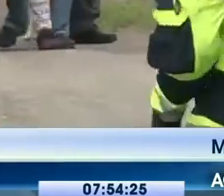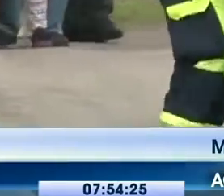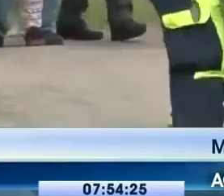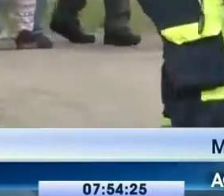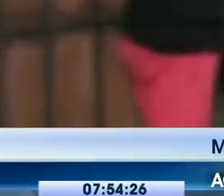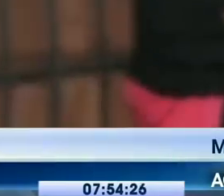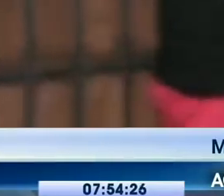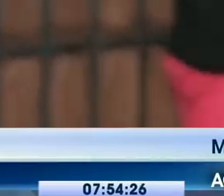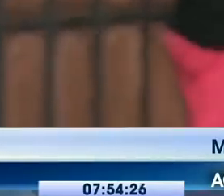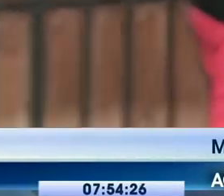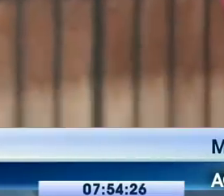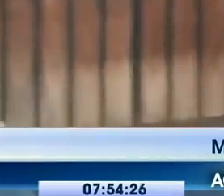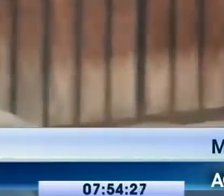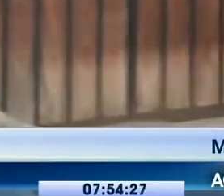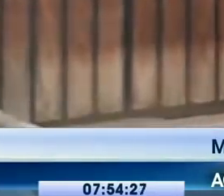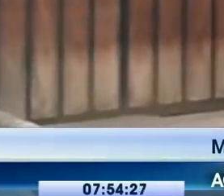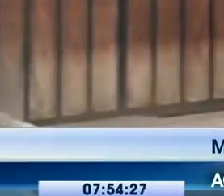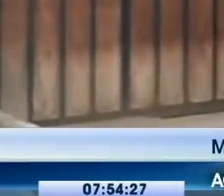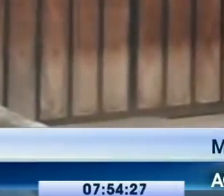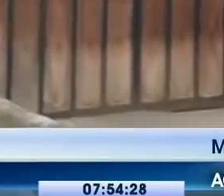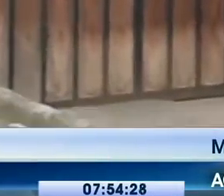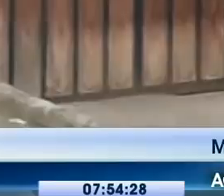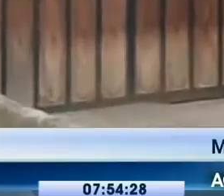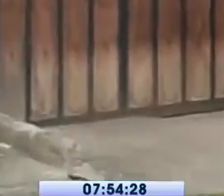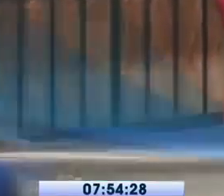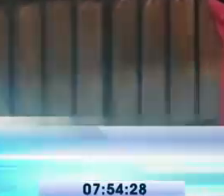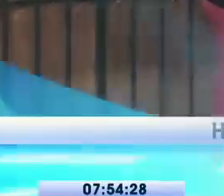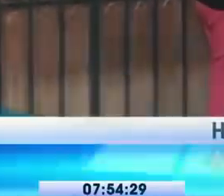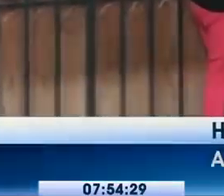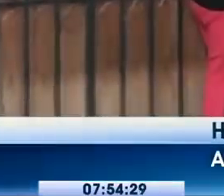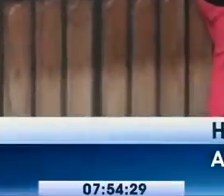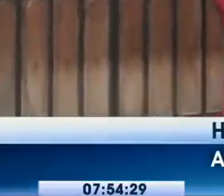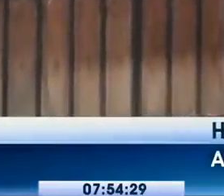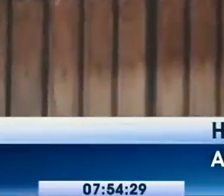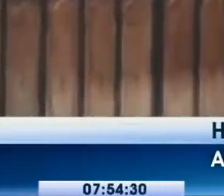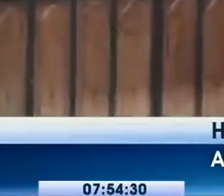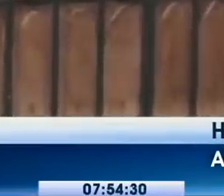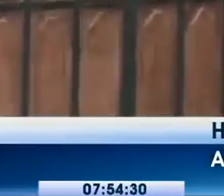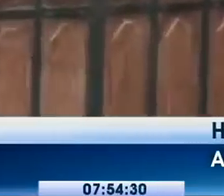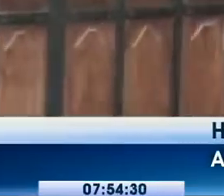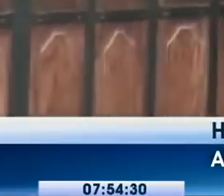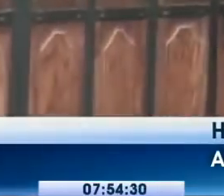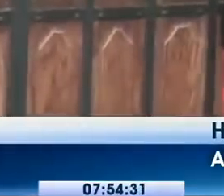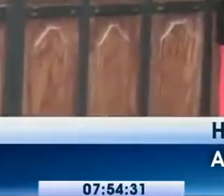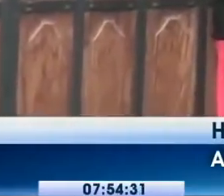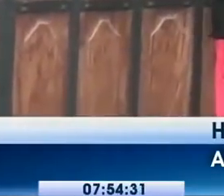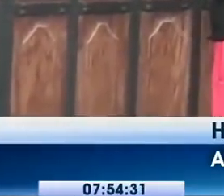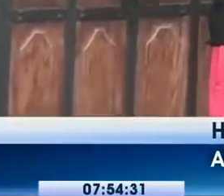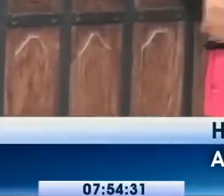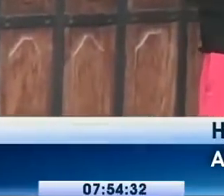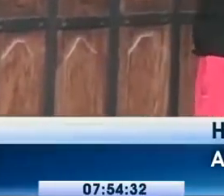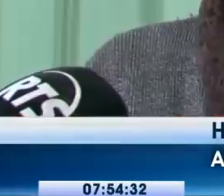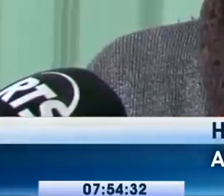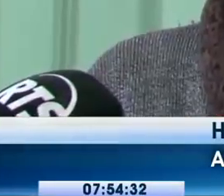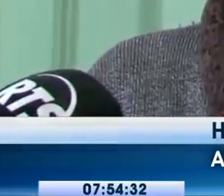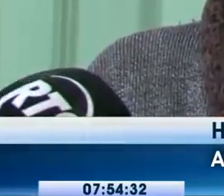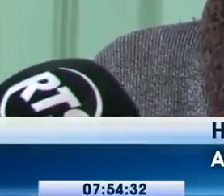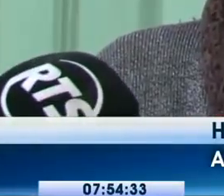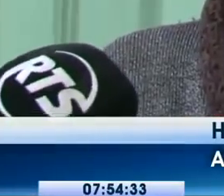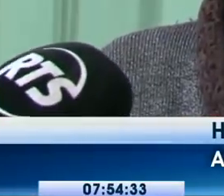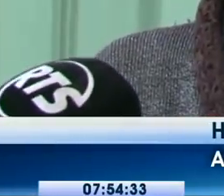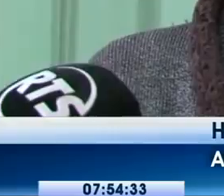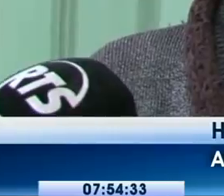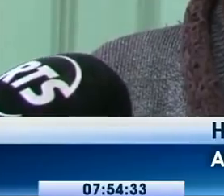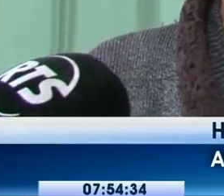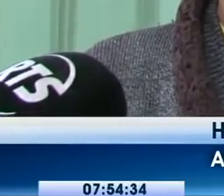una soga. Los paramédicos del EQ911 llegaron al lugar, pero lamentablemente nada pudieron hacer. Hay que uno